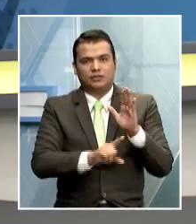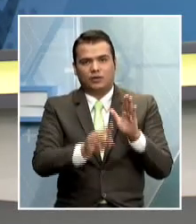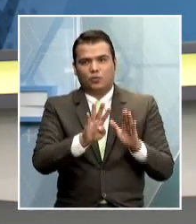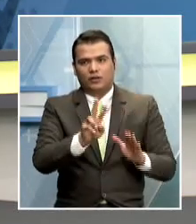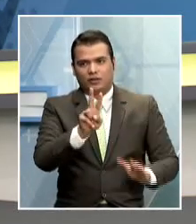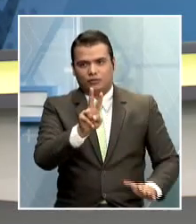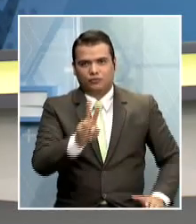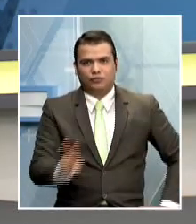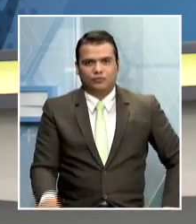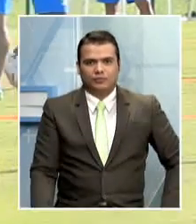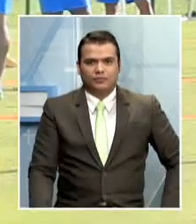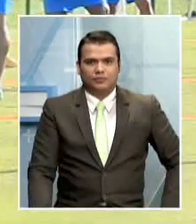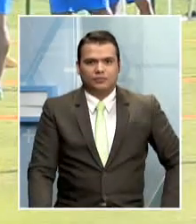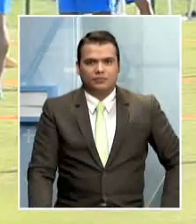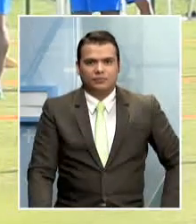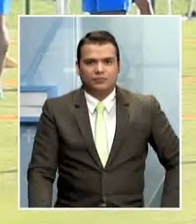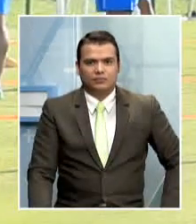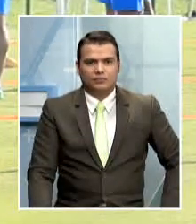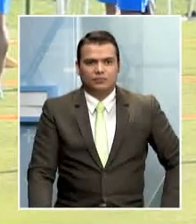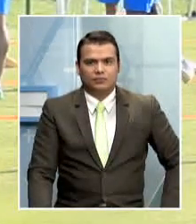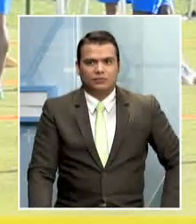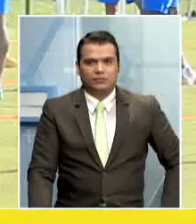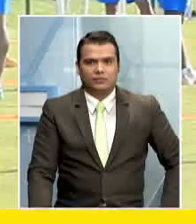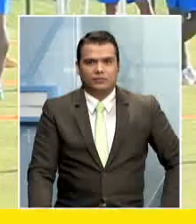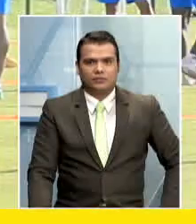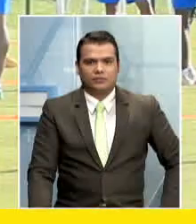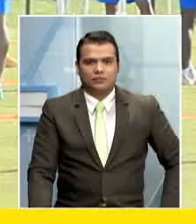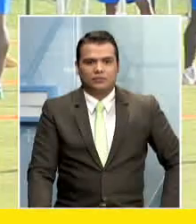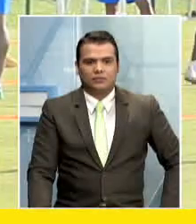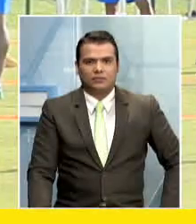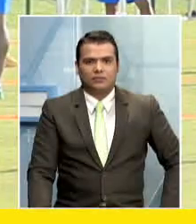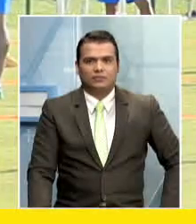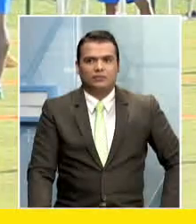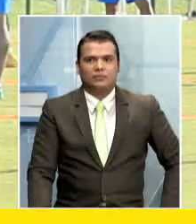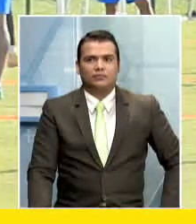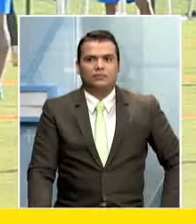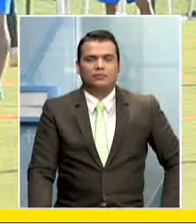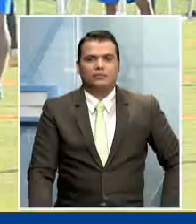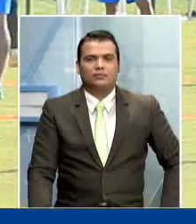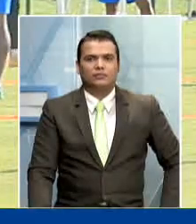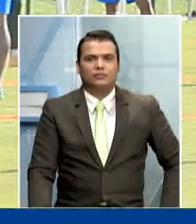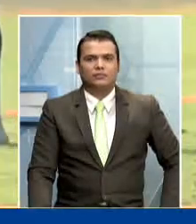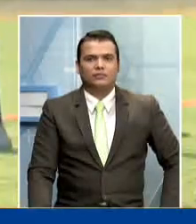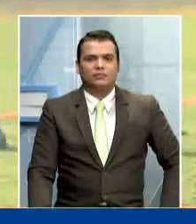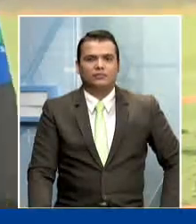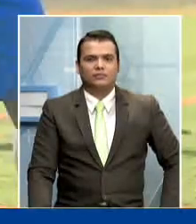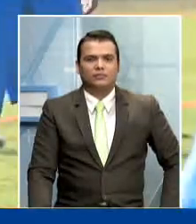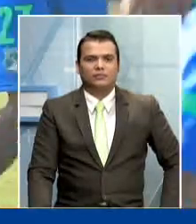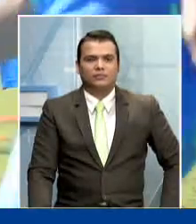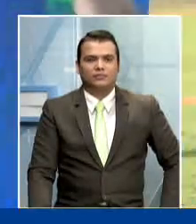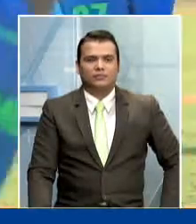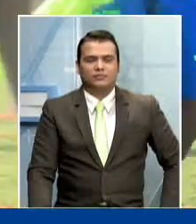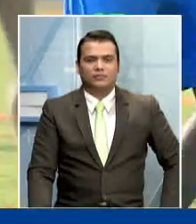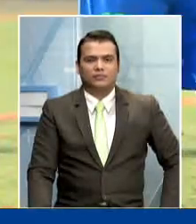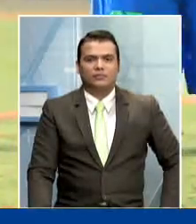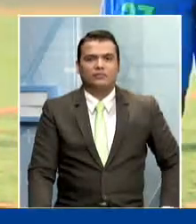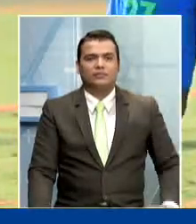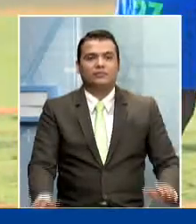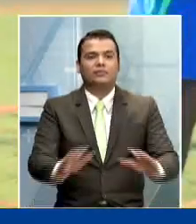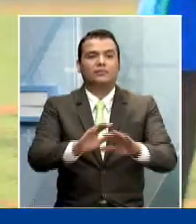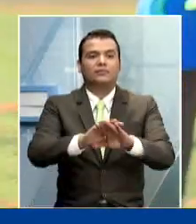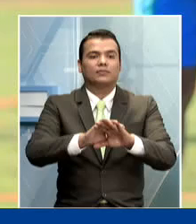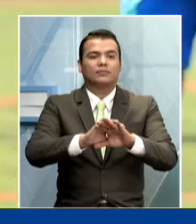nota. Para definir la posición se califica desempeño histórico y los últimos 10 años en Copa Libertadores y